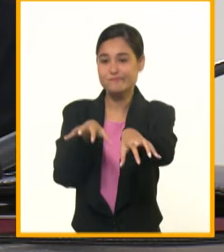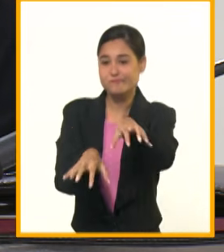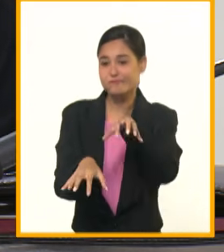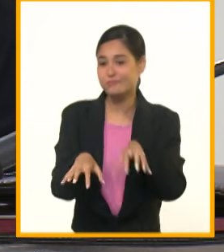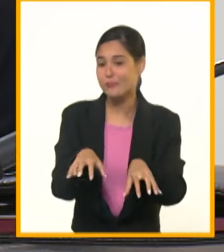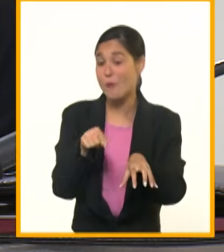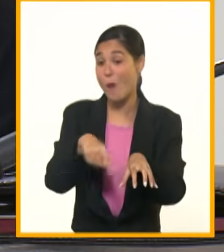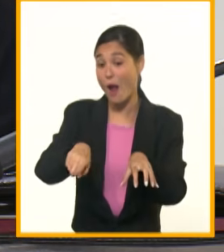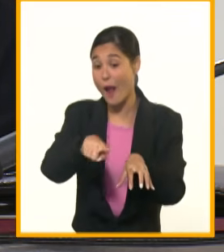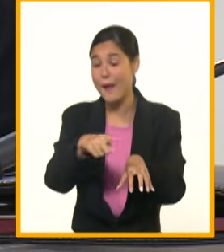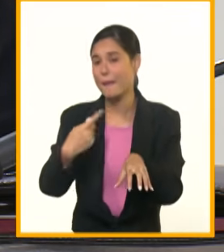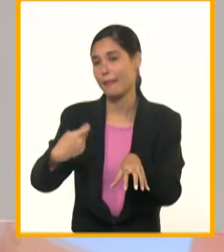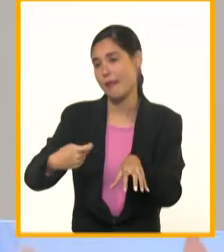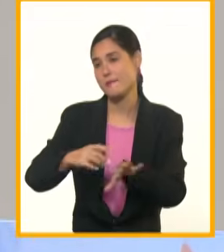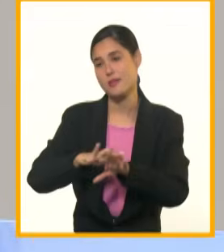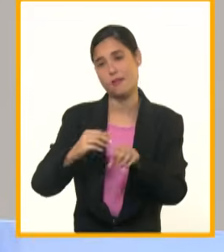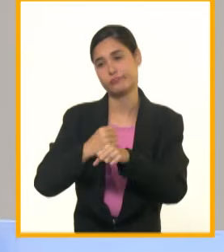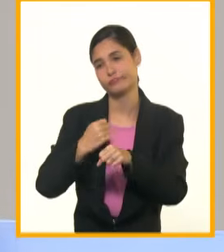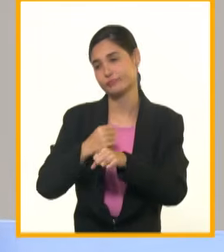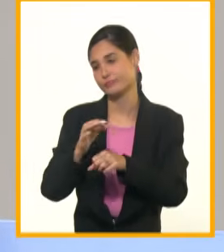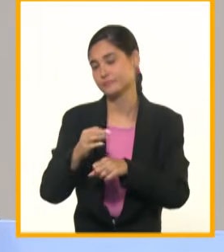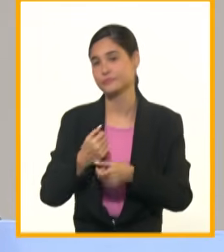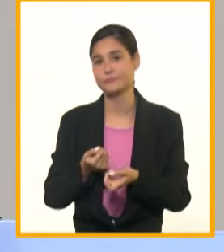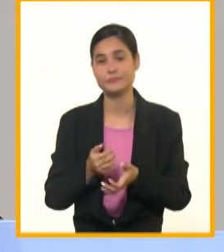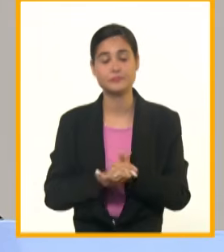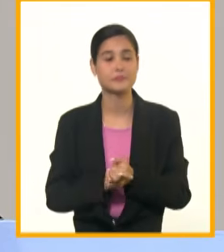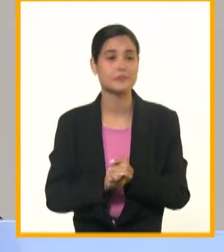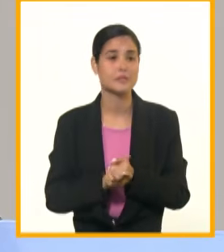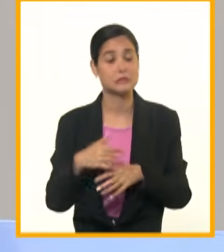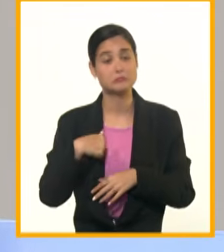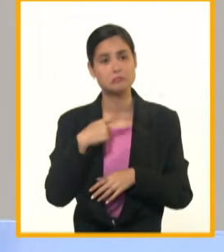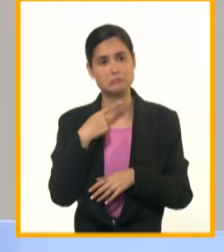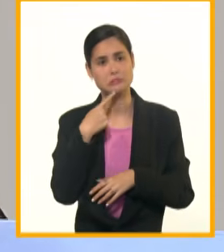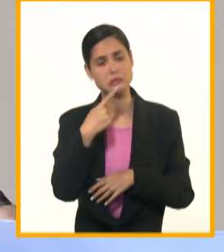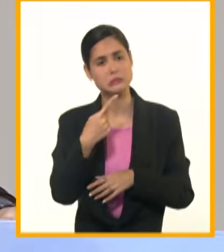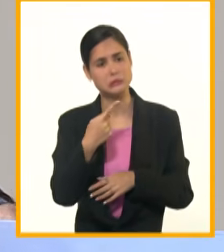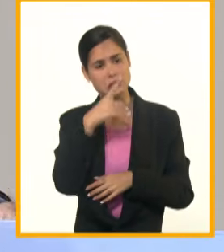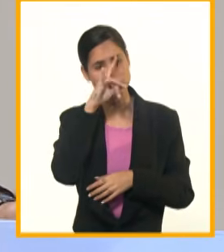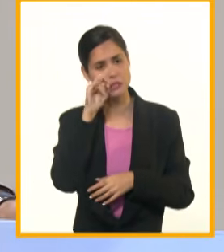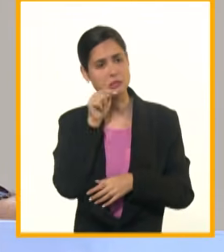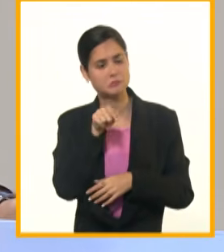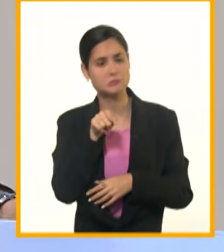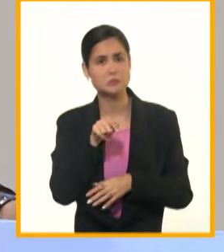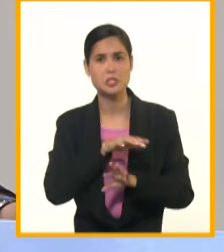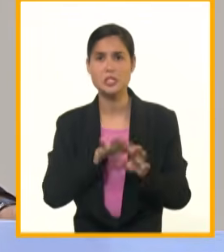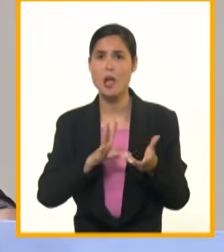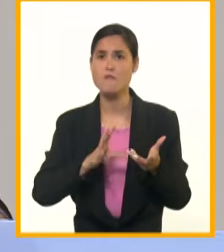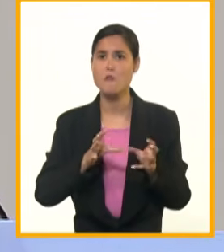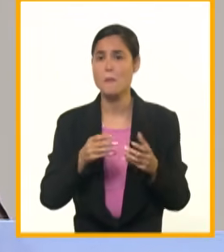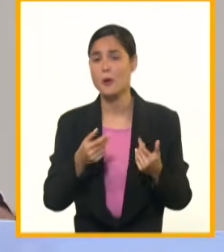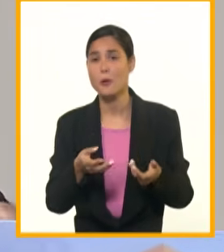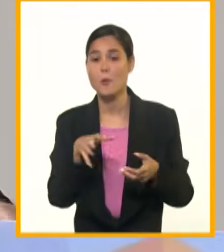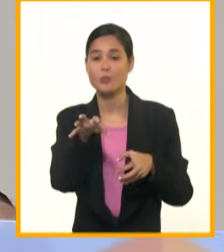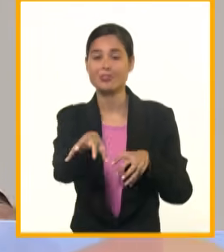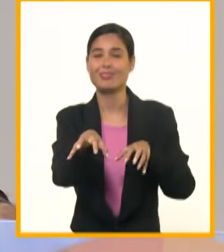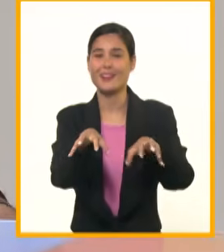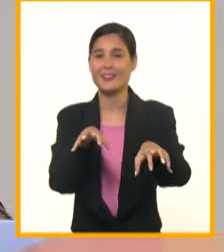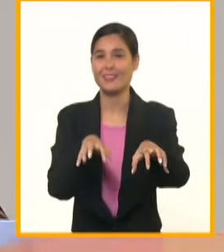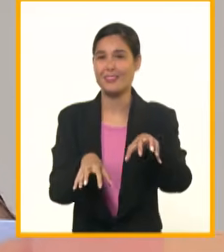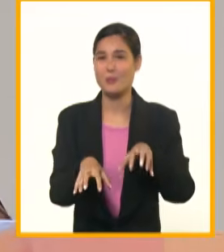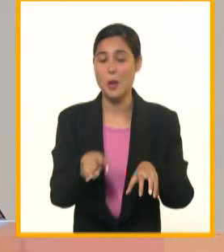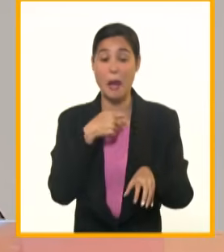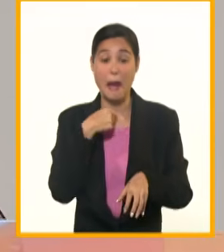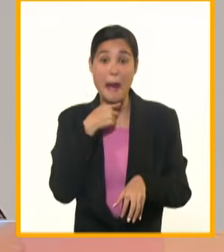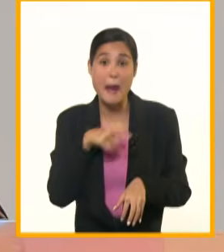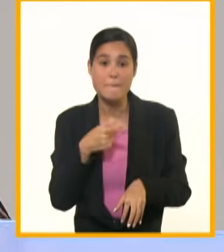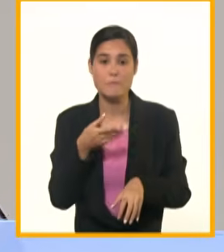a ese superávit. Indudablemente el hecho económico se realiza en el territorio y las acciones financieras se realizan en el territorio. Si cada uno de los territorios